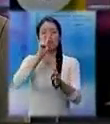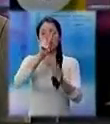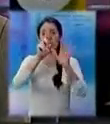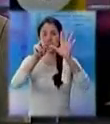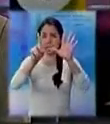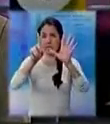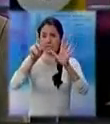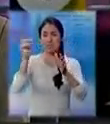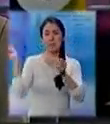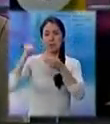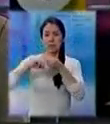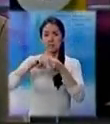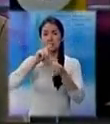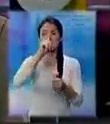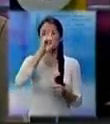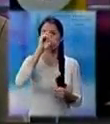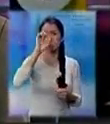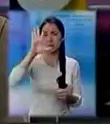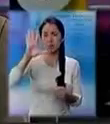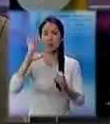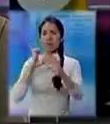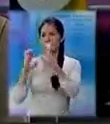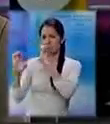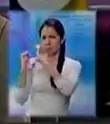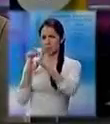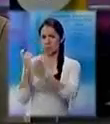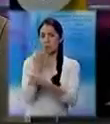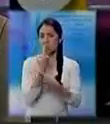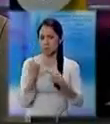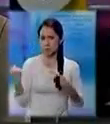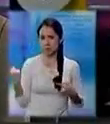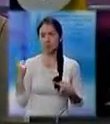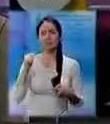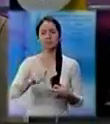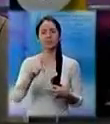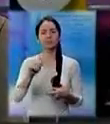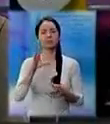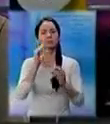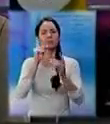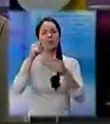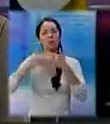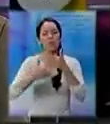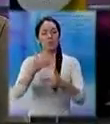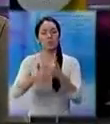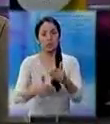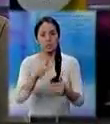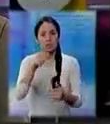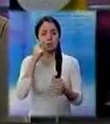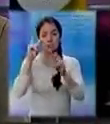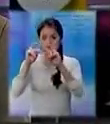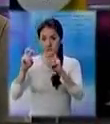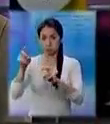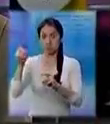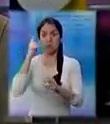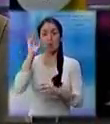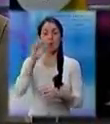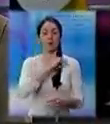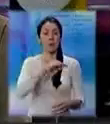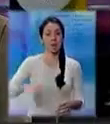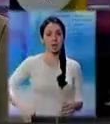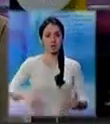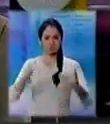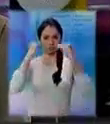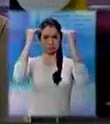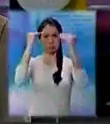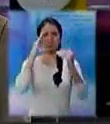de 105 aspirantes a los que entrevistó durante la semana. El proceso que elegirá a los magistrados que guiarán uno de los tres